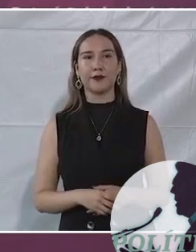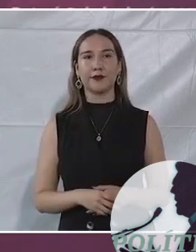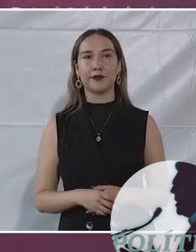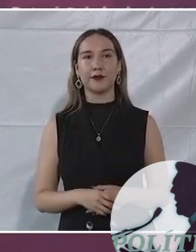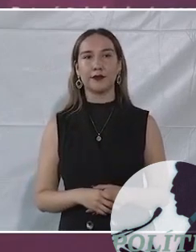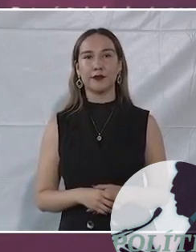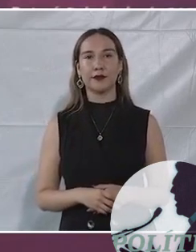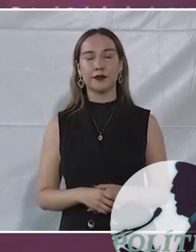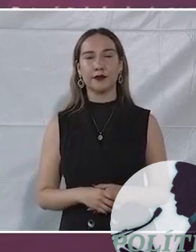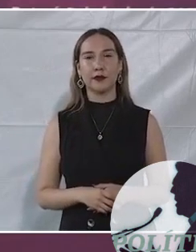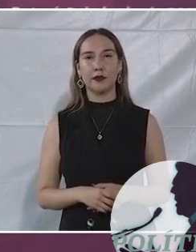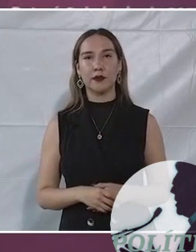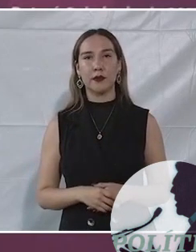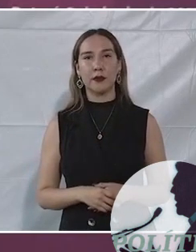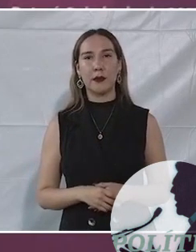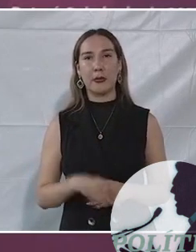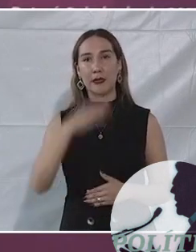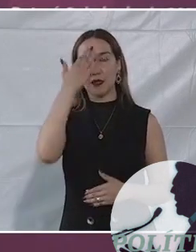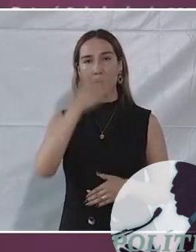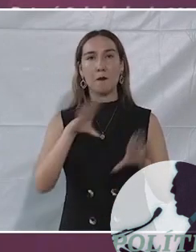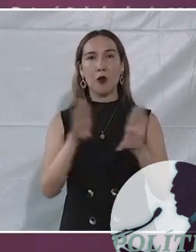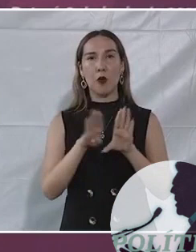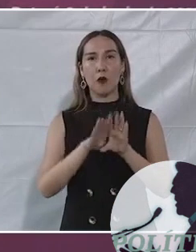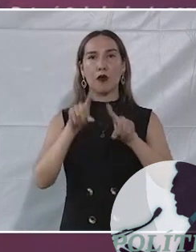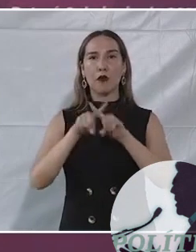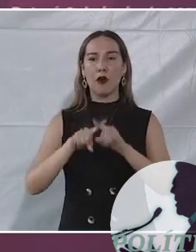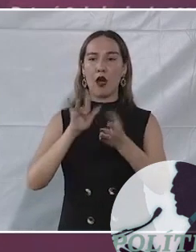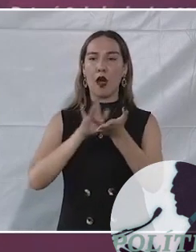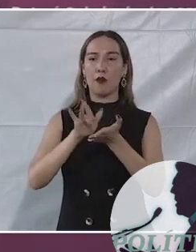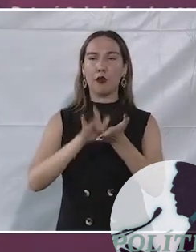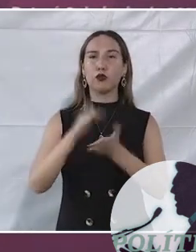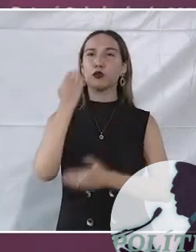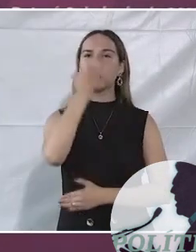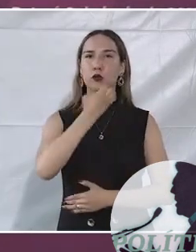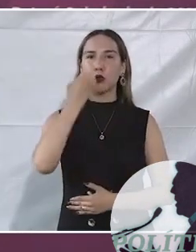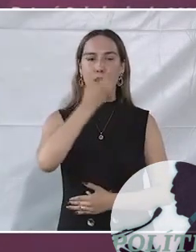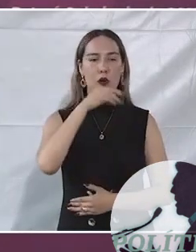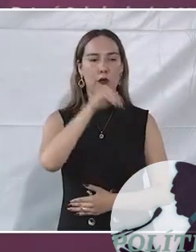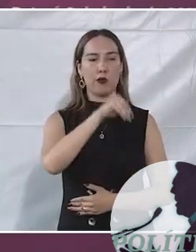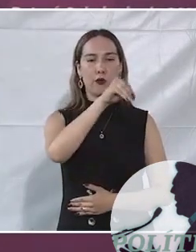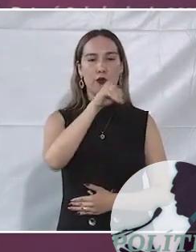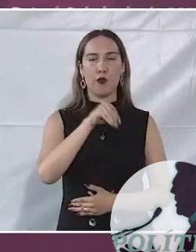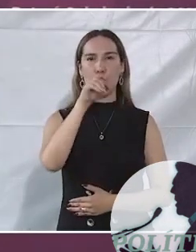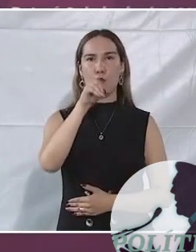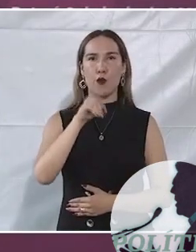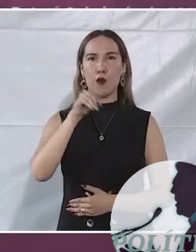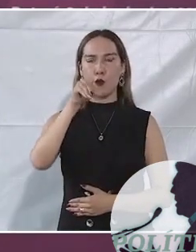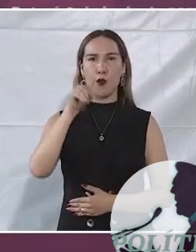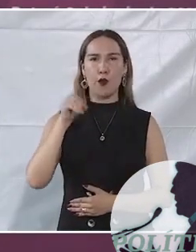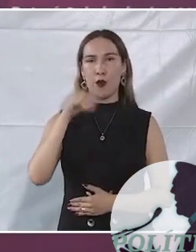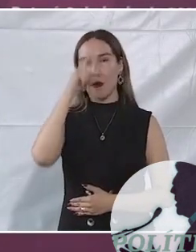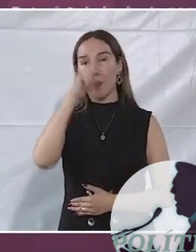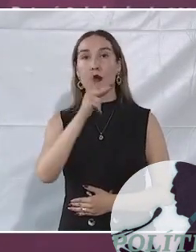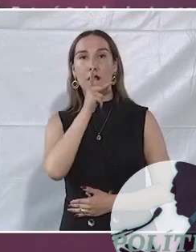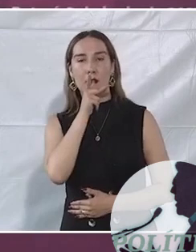entregando el presupuesto que le corresponde a cada escuela para que las sociedades de madres, de padres de familia se